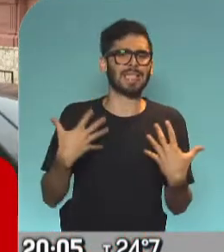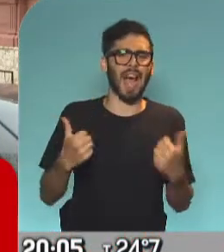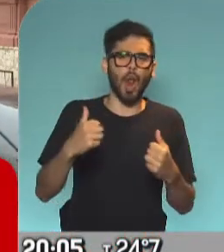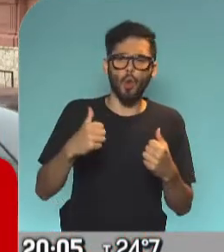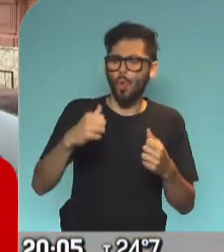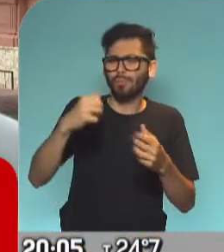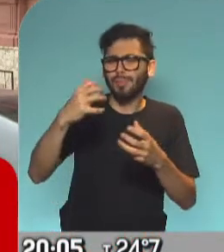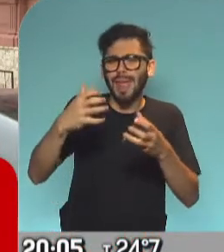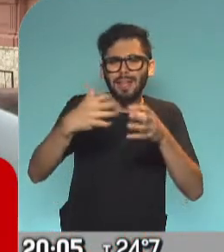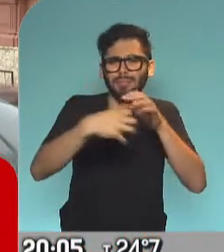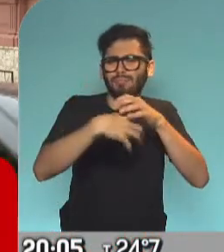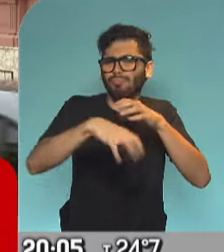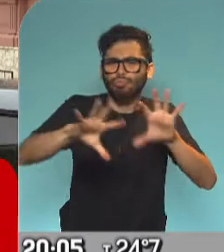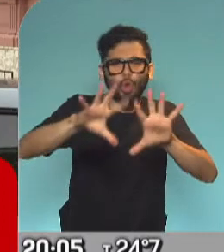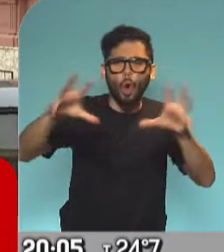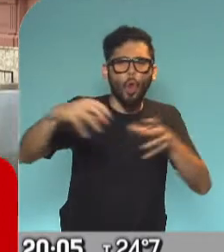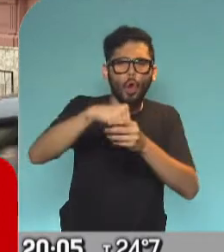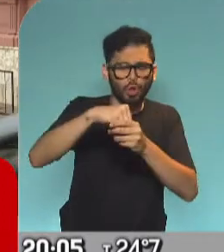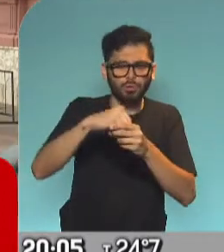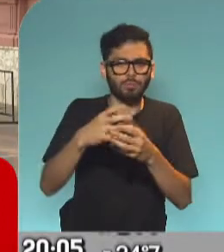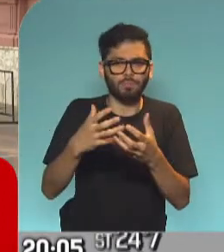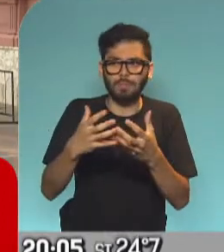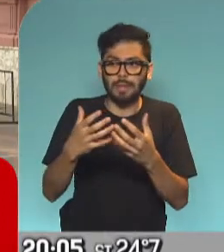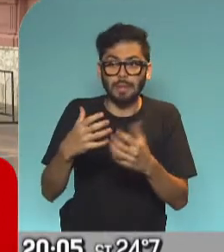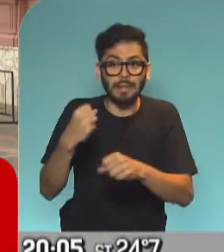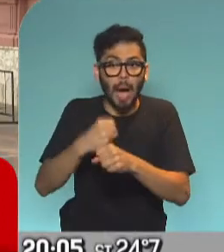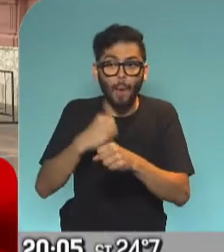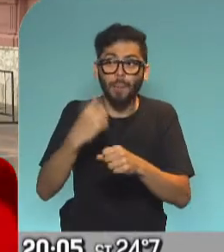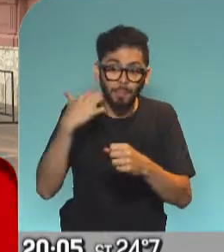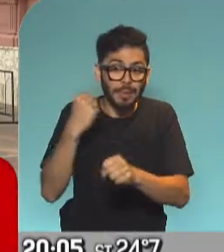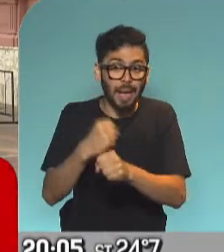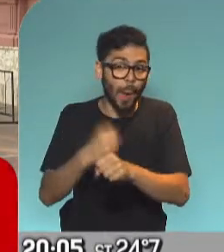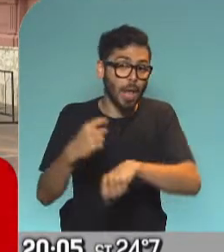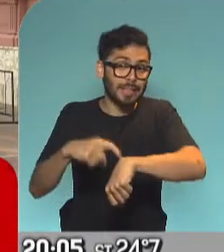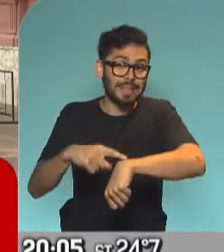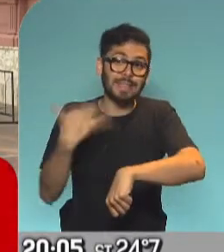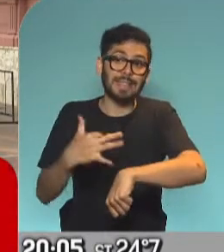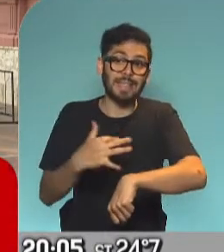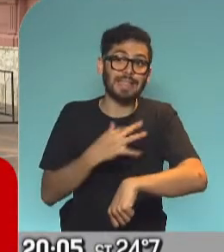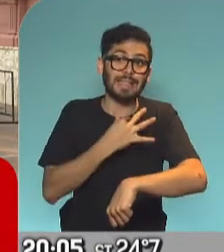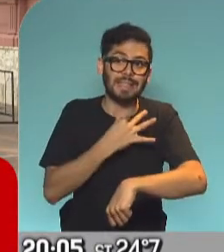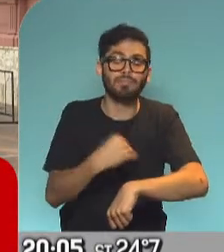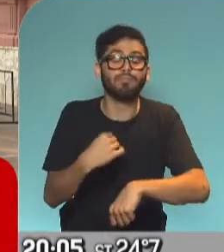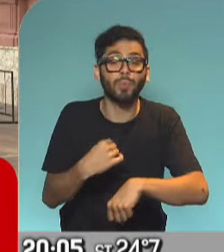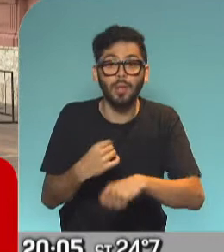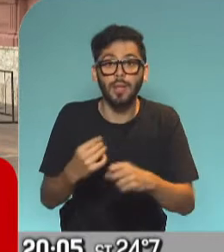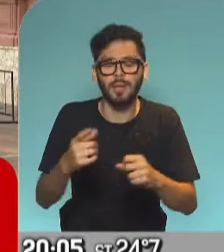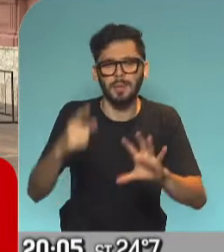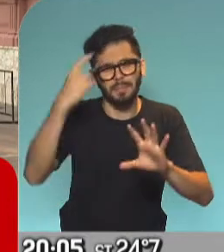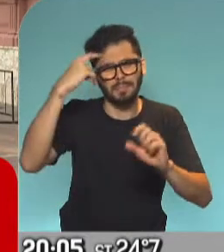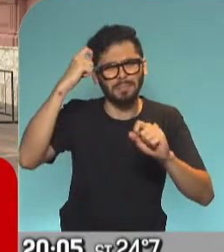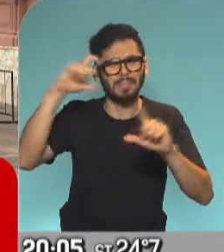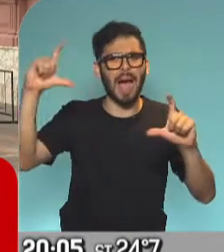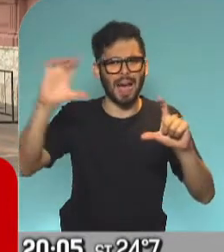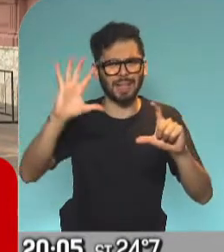sus equipos trabajando, te diría ya contrarreloj, porque claro, si queremos tomar dimensión de lo que implica esto, por